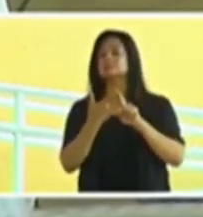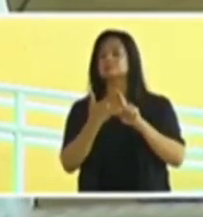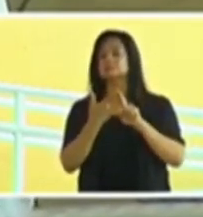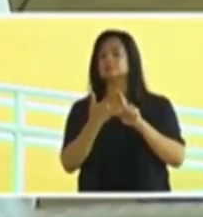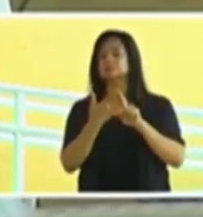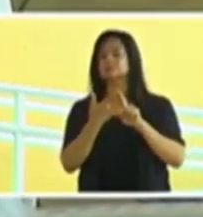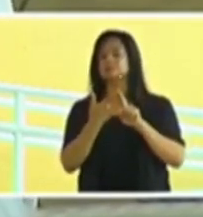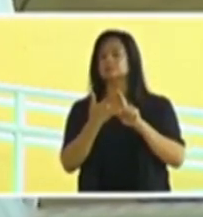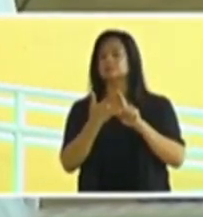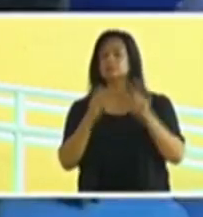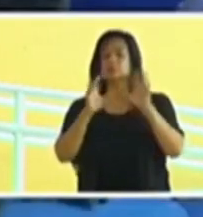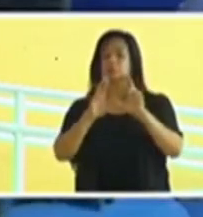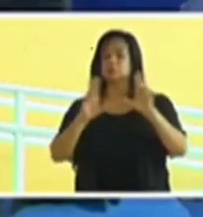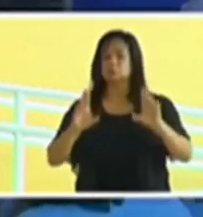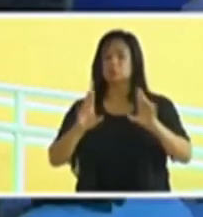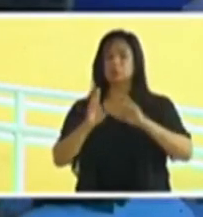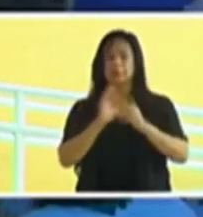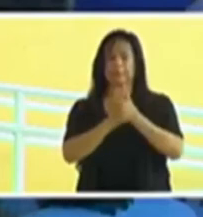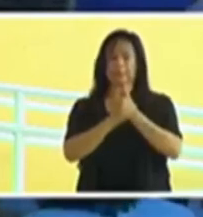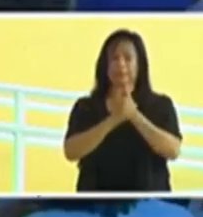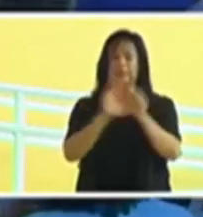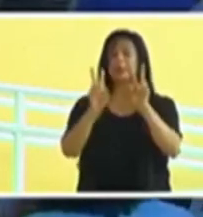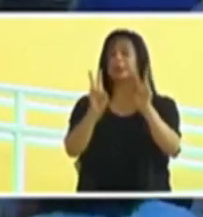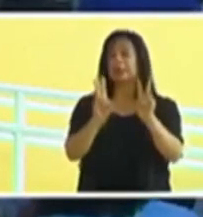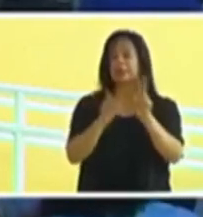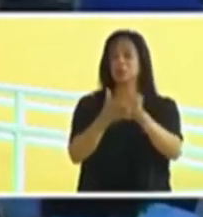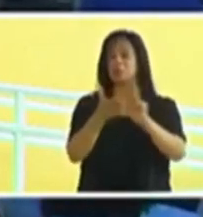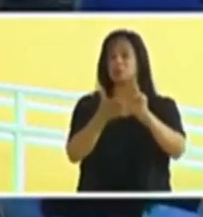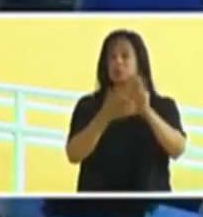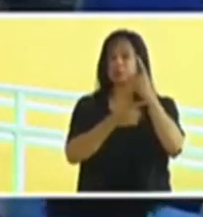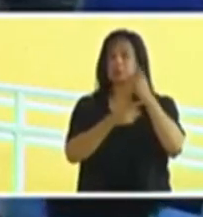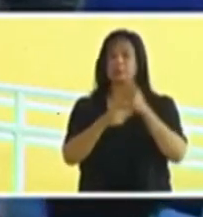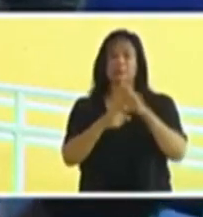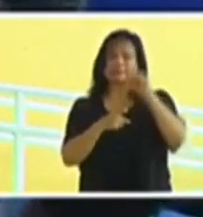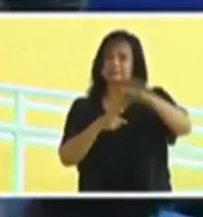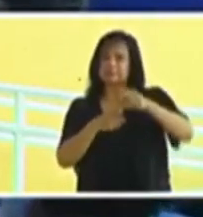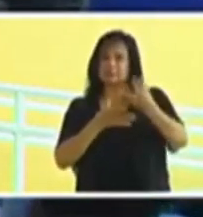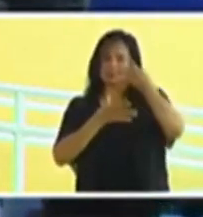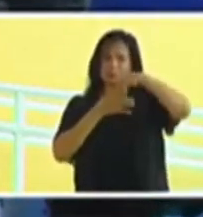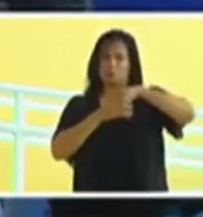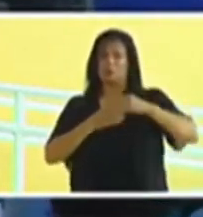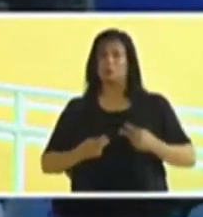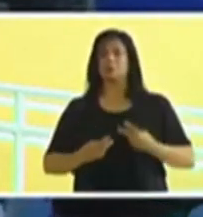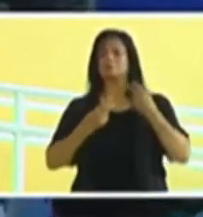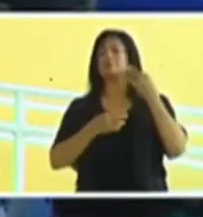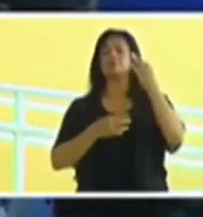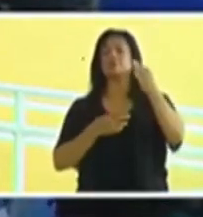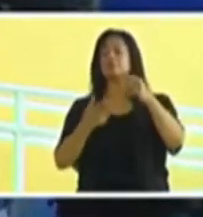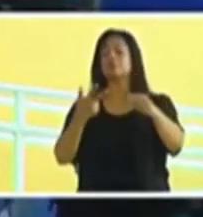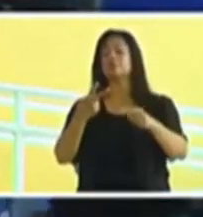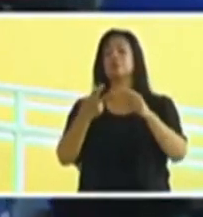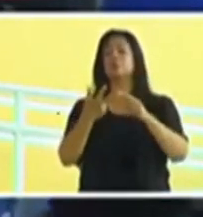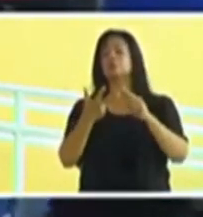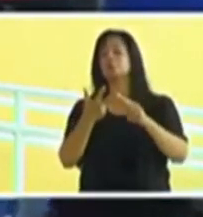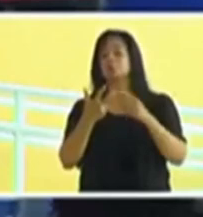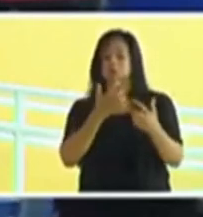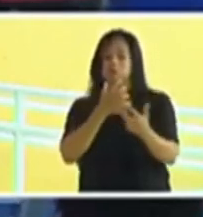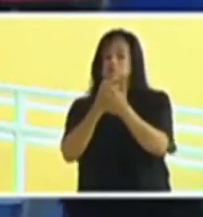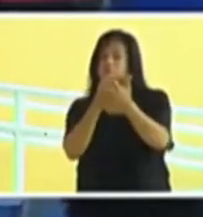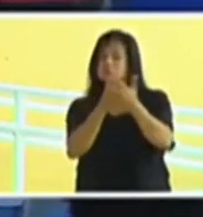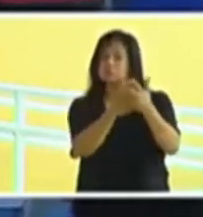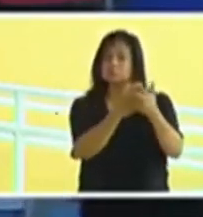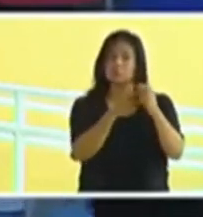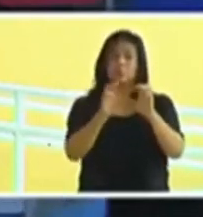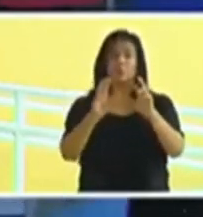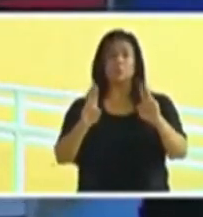Es un currículum basado en contenidos útiles para la vida. De igual modo, en consonancia con ese